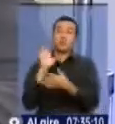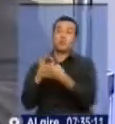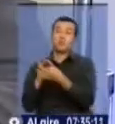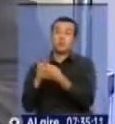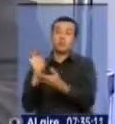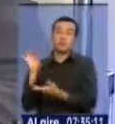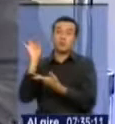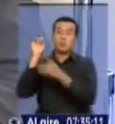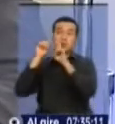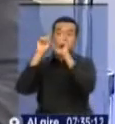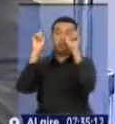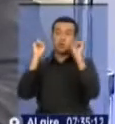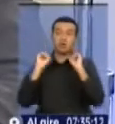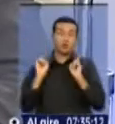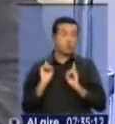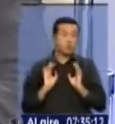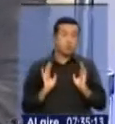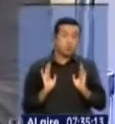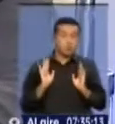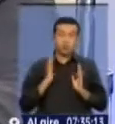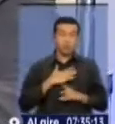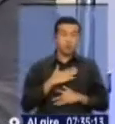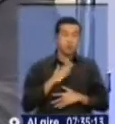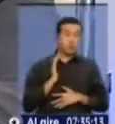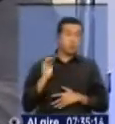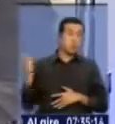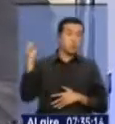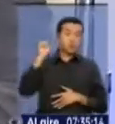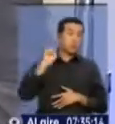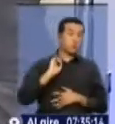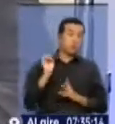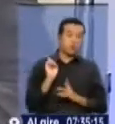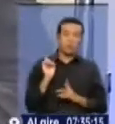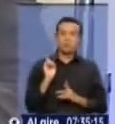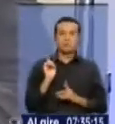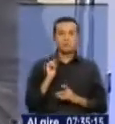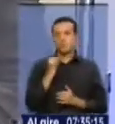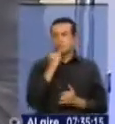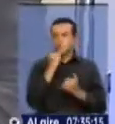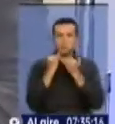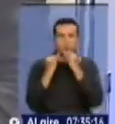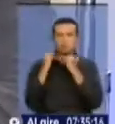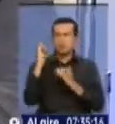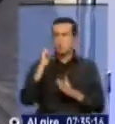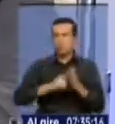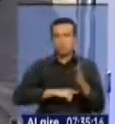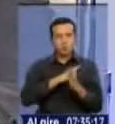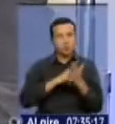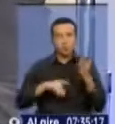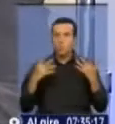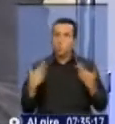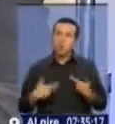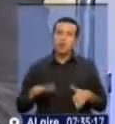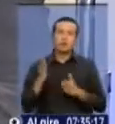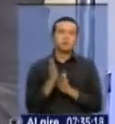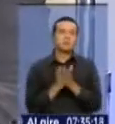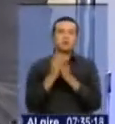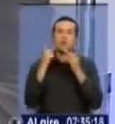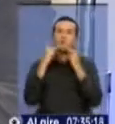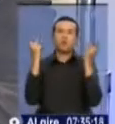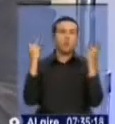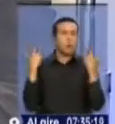representantes legales de las de las empresas a las que hacemos mención escena en inhabilidad aplica a todos los servidores públicos